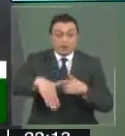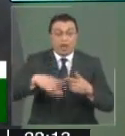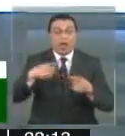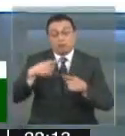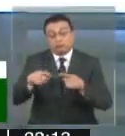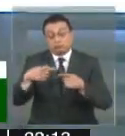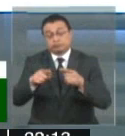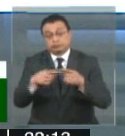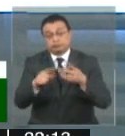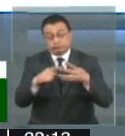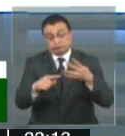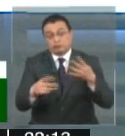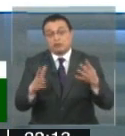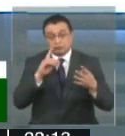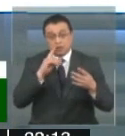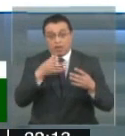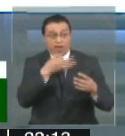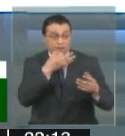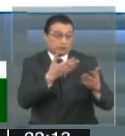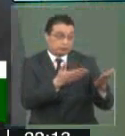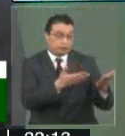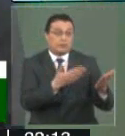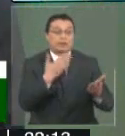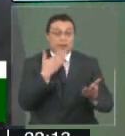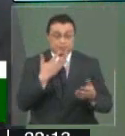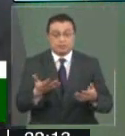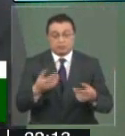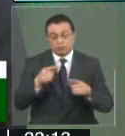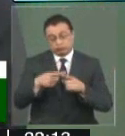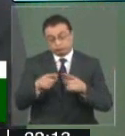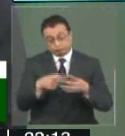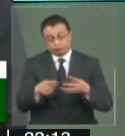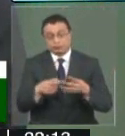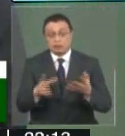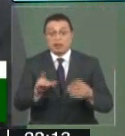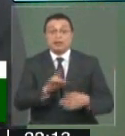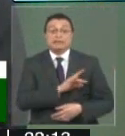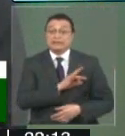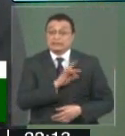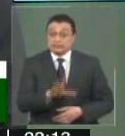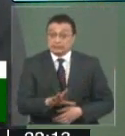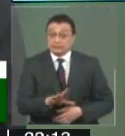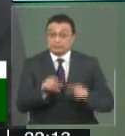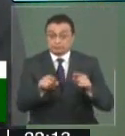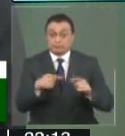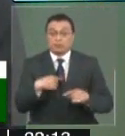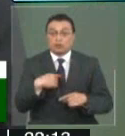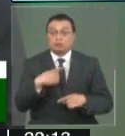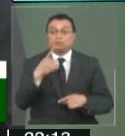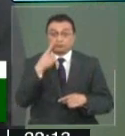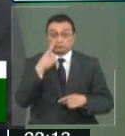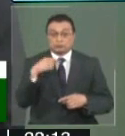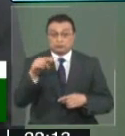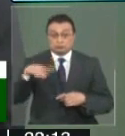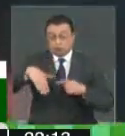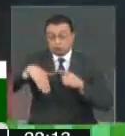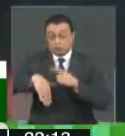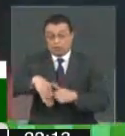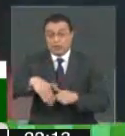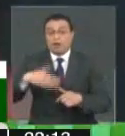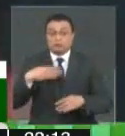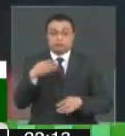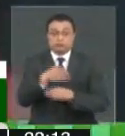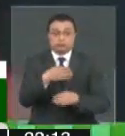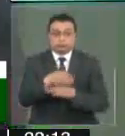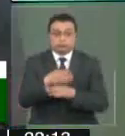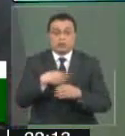diciendo justamente Javier, hay situaciones muy varias. El Chile, yo viajo en Sudamérica por trabajo, viajaba